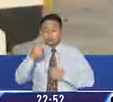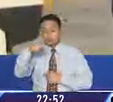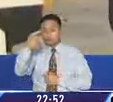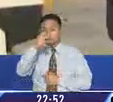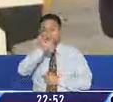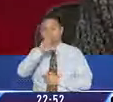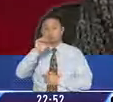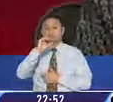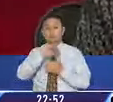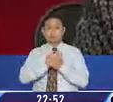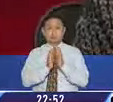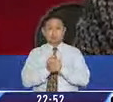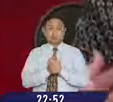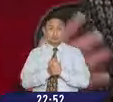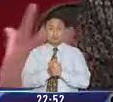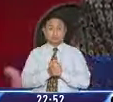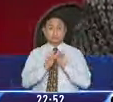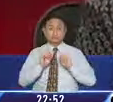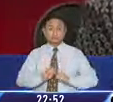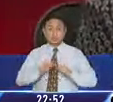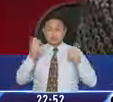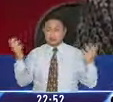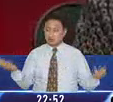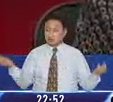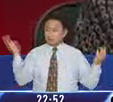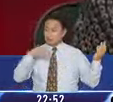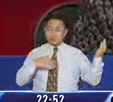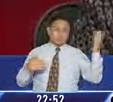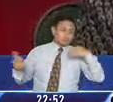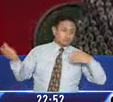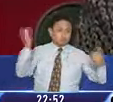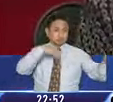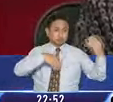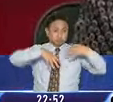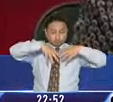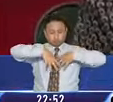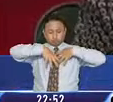20 de noviembre. Una marcha multitudinaria,